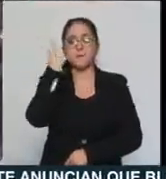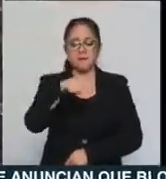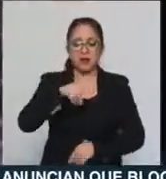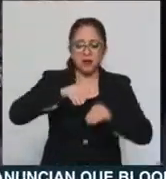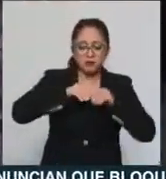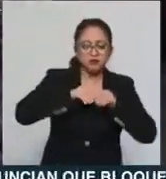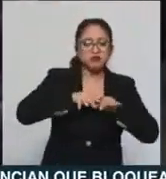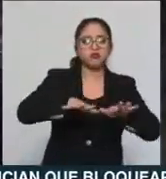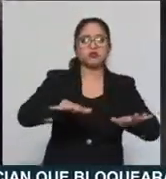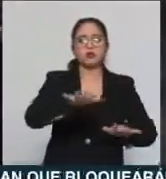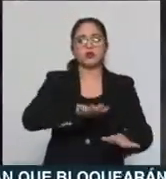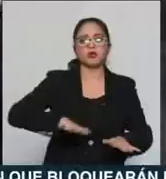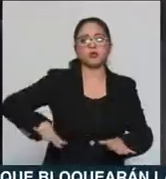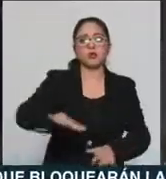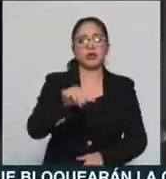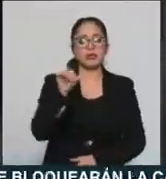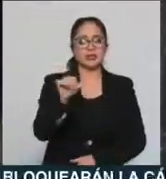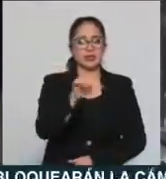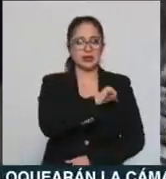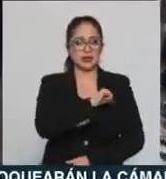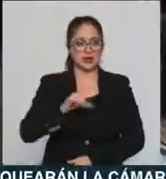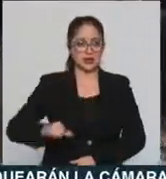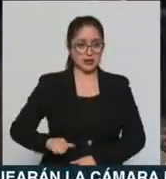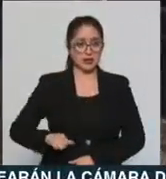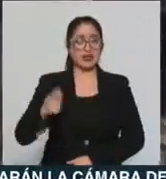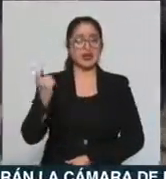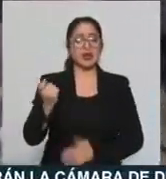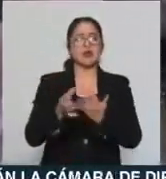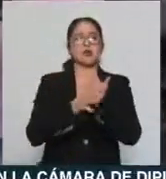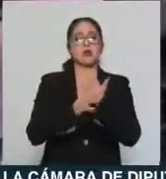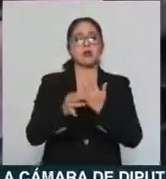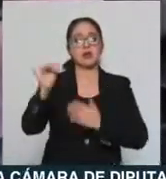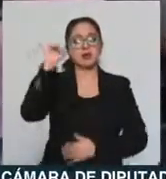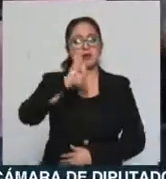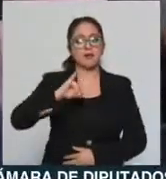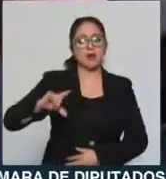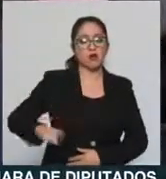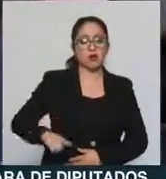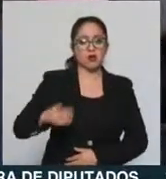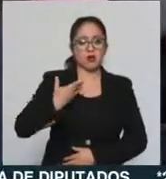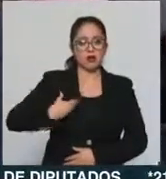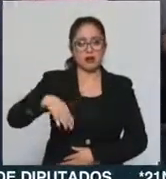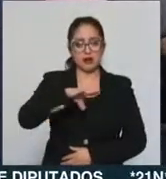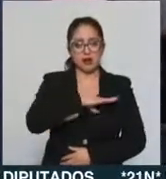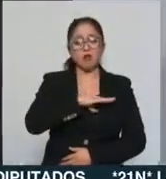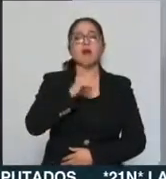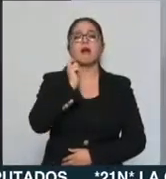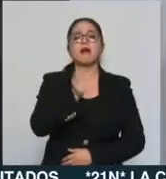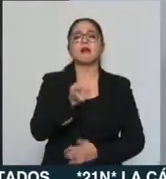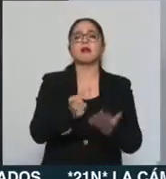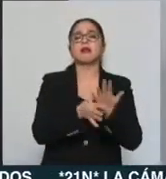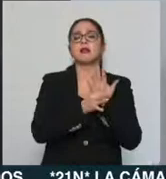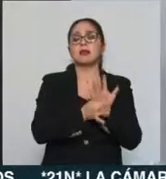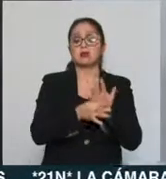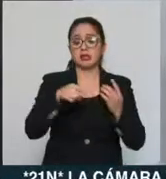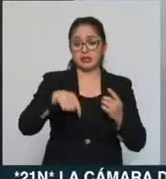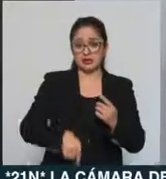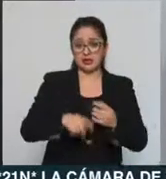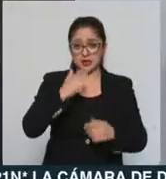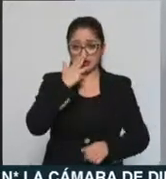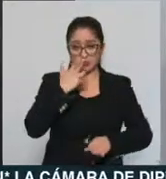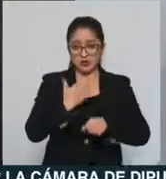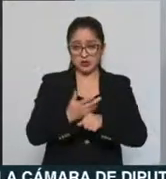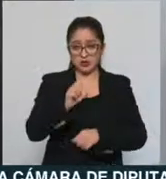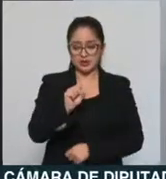de líquido en las 16 alcaldías. Así fue informado por la jefa de gobierno Claudia Sheinbaum, quien detalló que para esta tarea